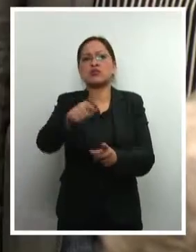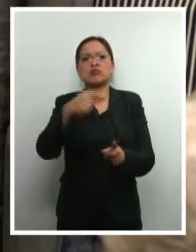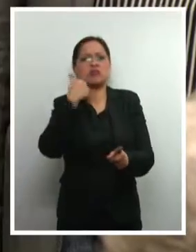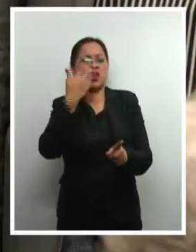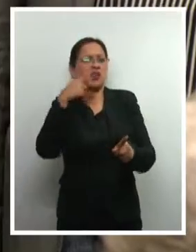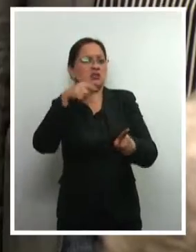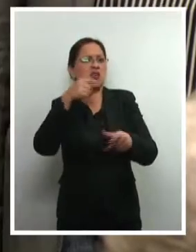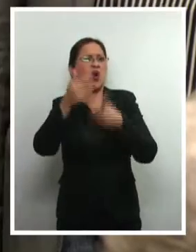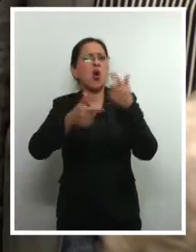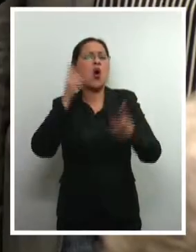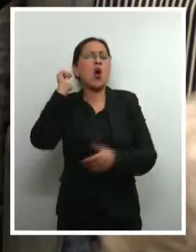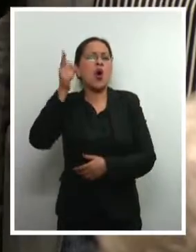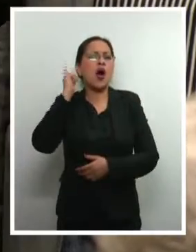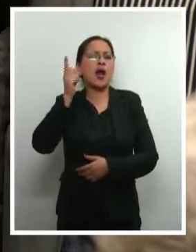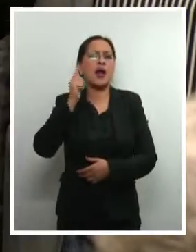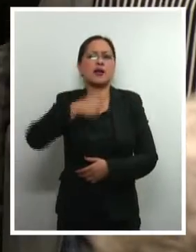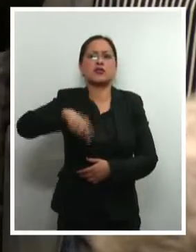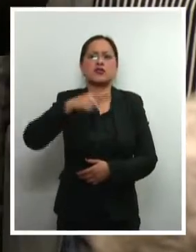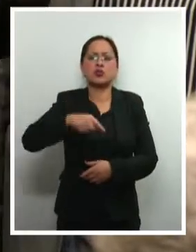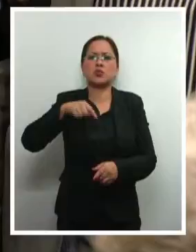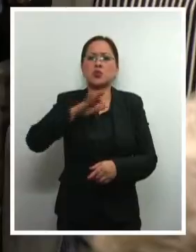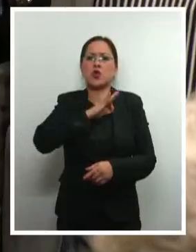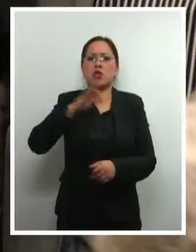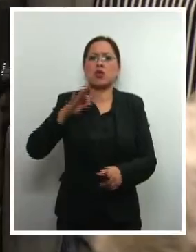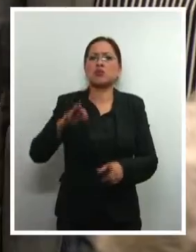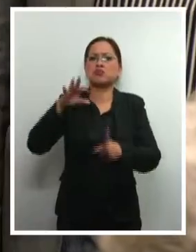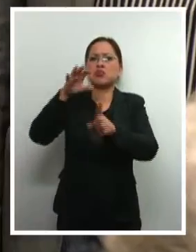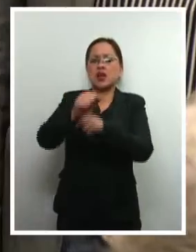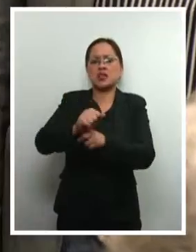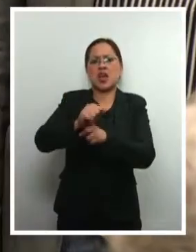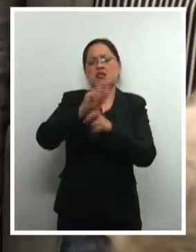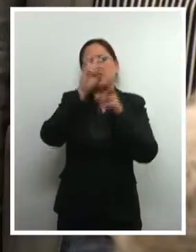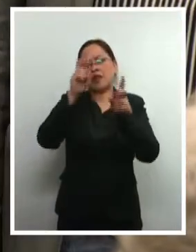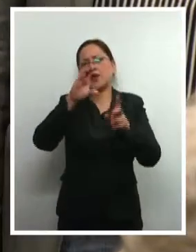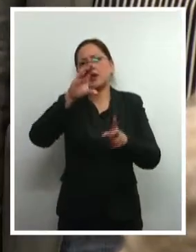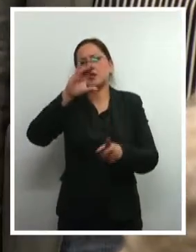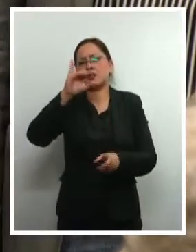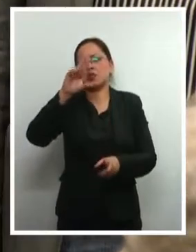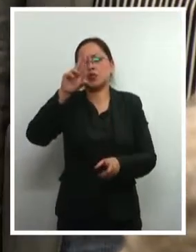llegado, ojalá hayamos llegado al capítulo de ciudadanía, se diga